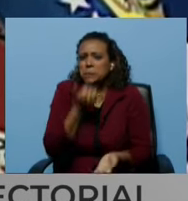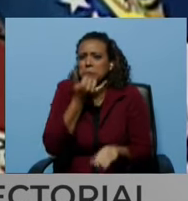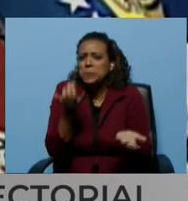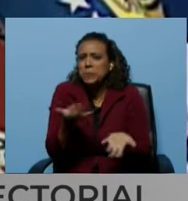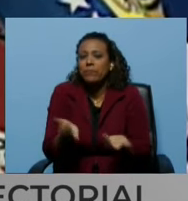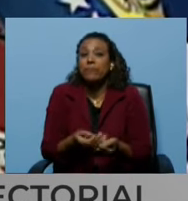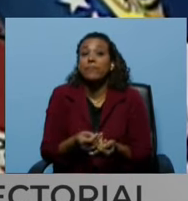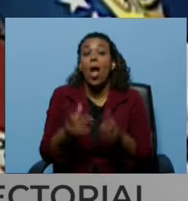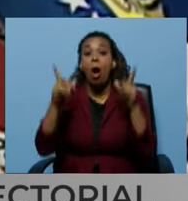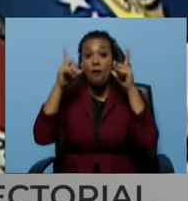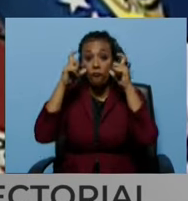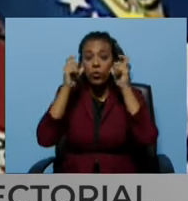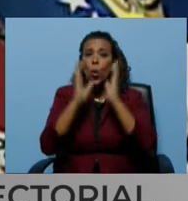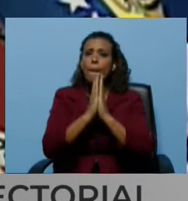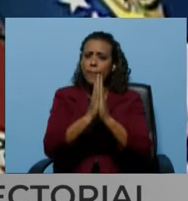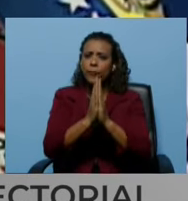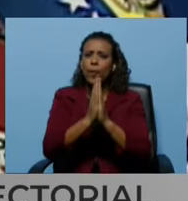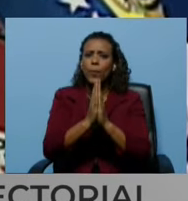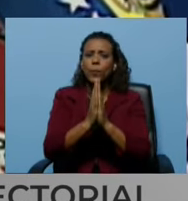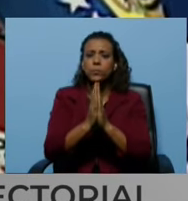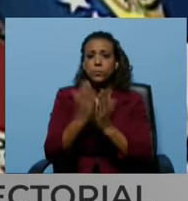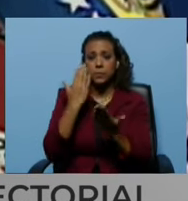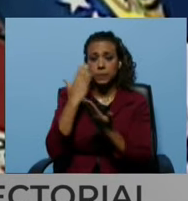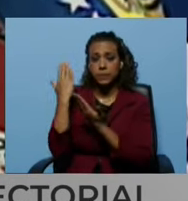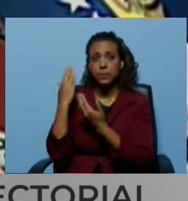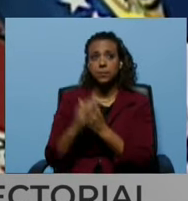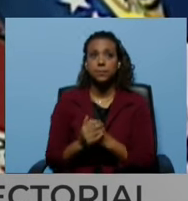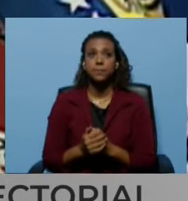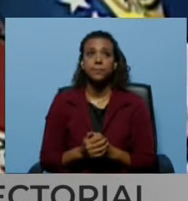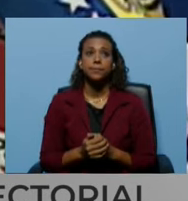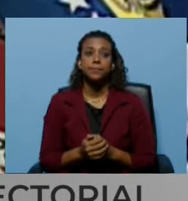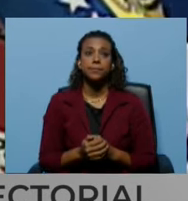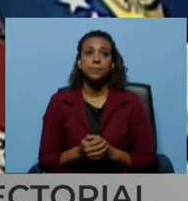Pásenme, por favor, la foto de su uniformado.